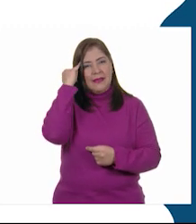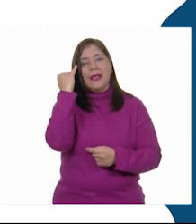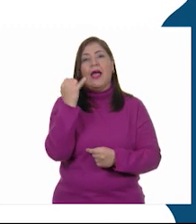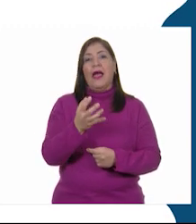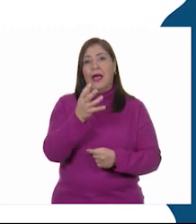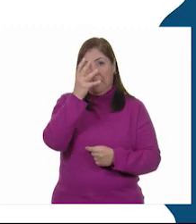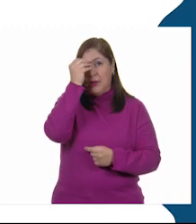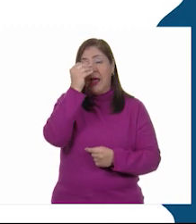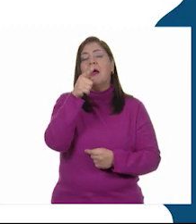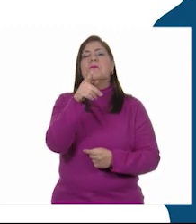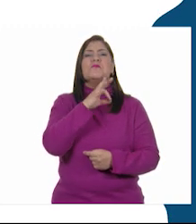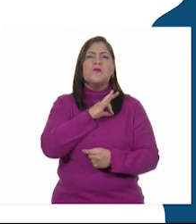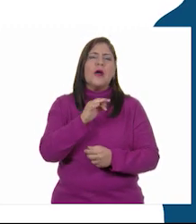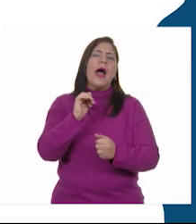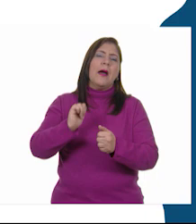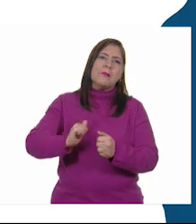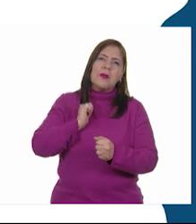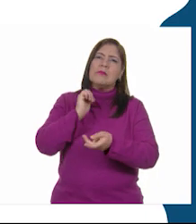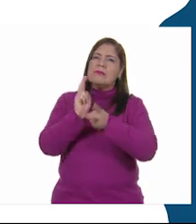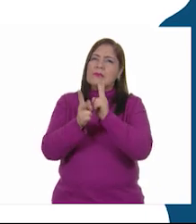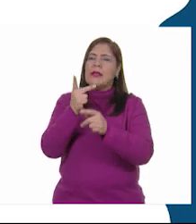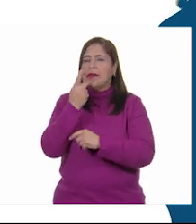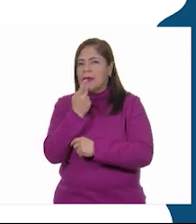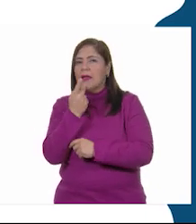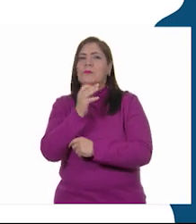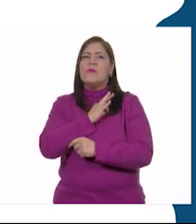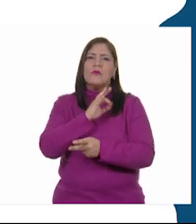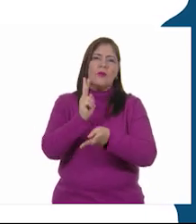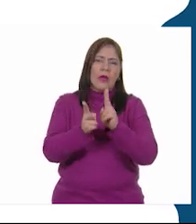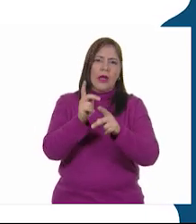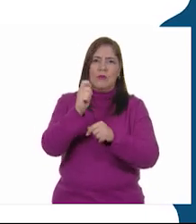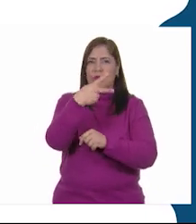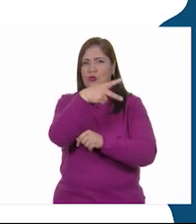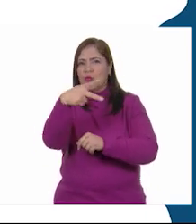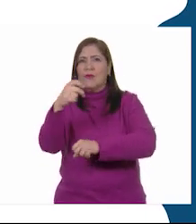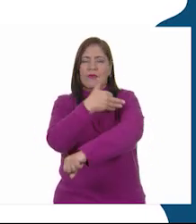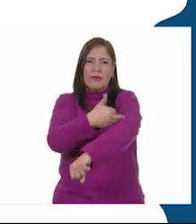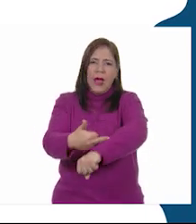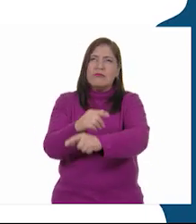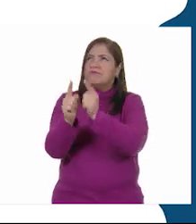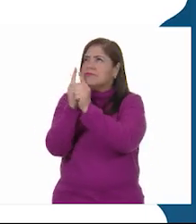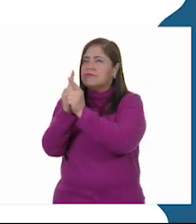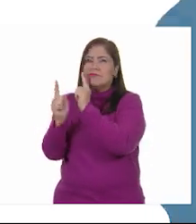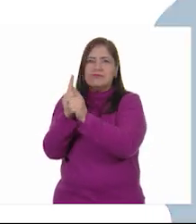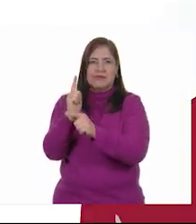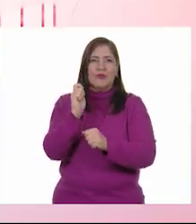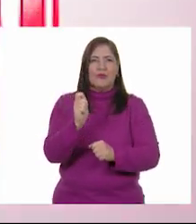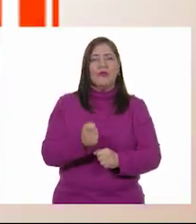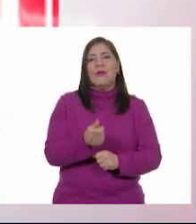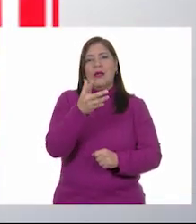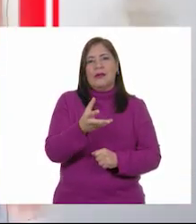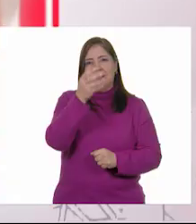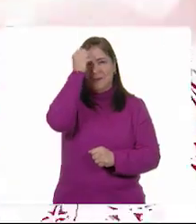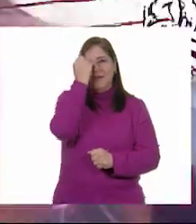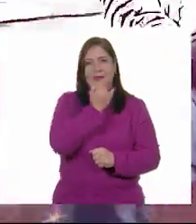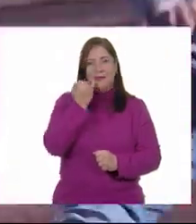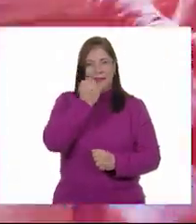aprovecha también este momento para practicarla y platicar con tu familia en tu lengua materna.